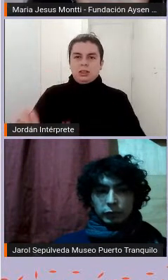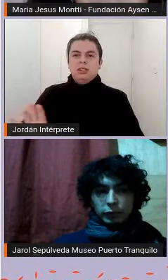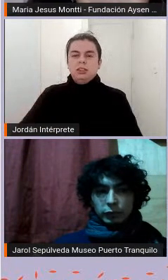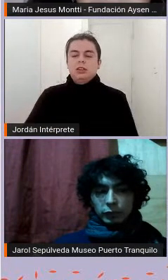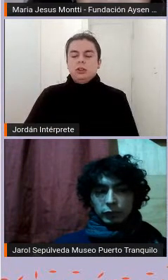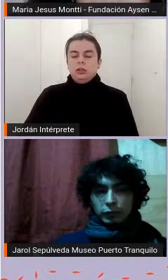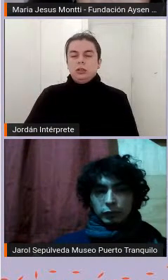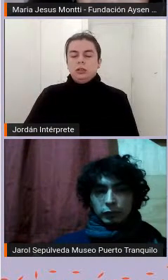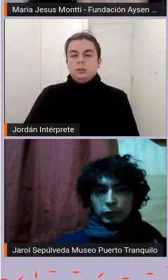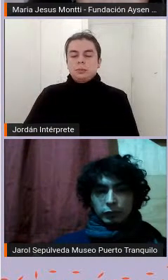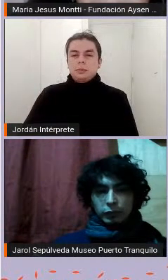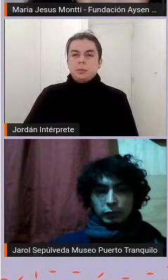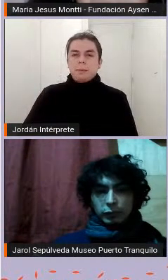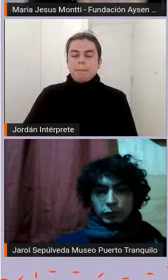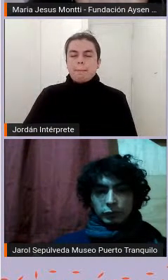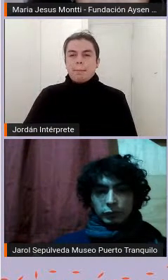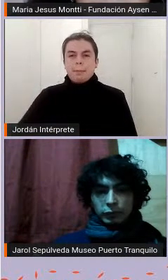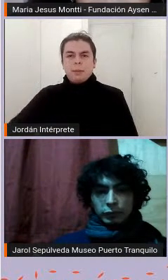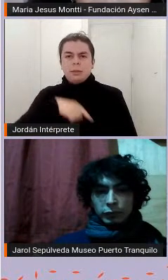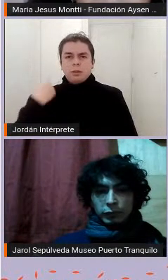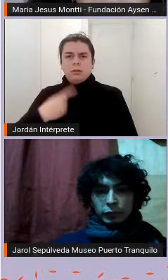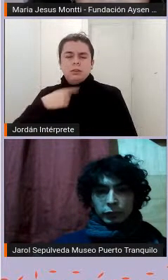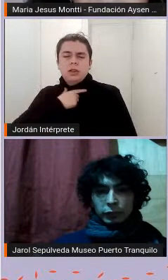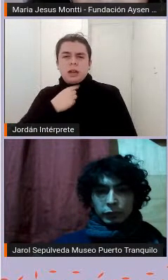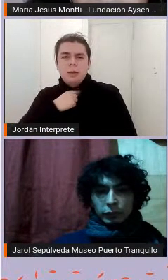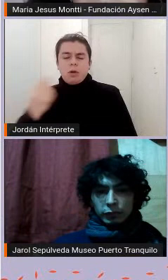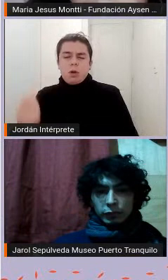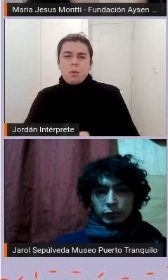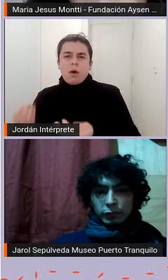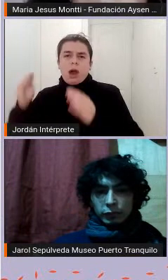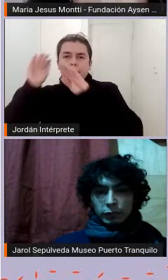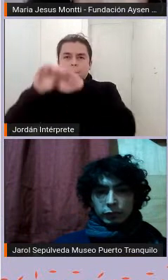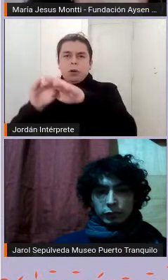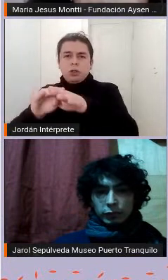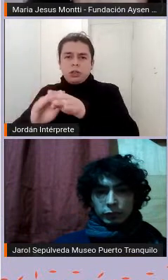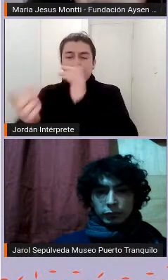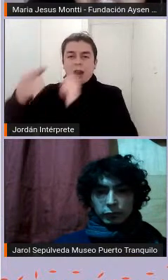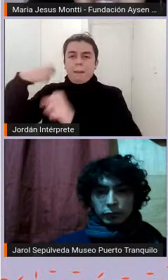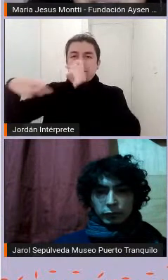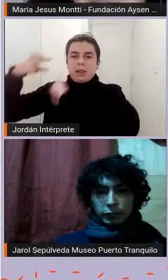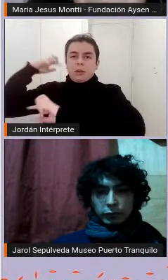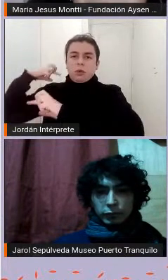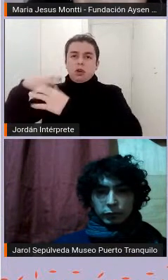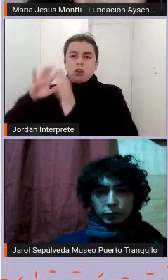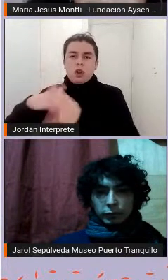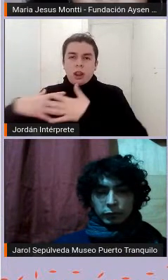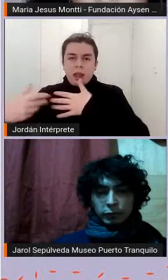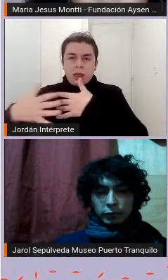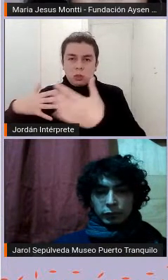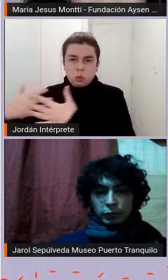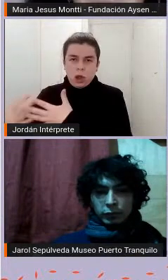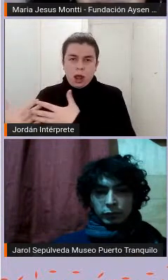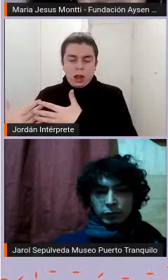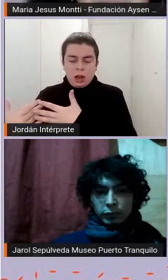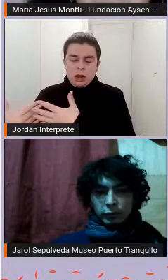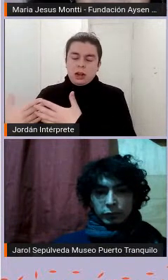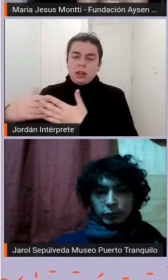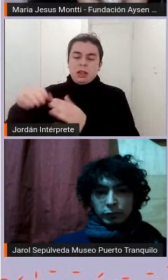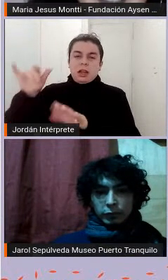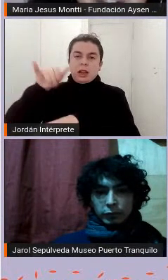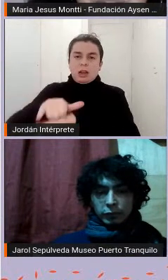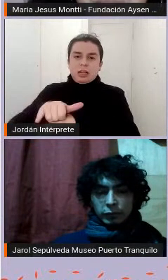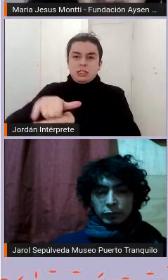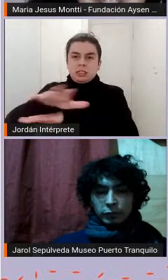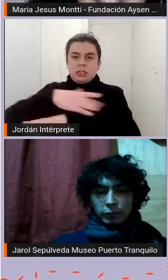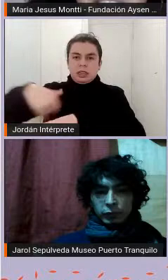es contribuir al conocimiento del patrimonio natural de la región de Aysén a través de una acción comunitaria de puesta en valor. el montaje